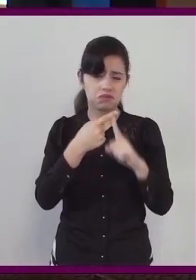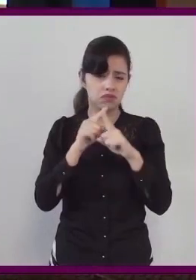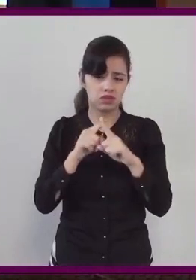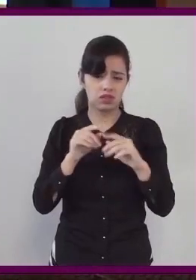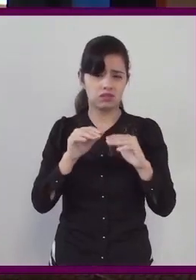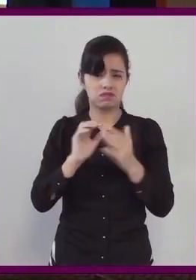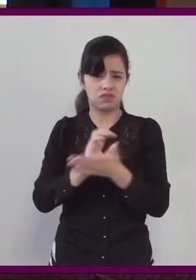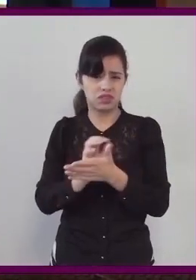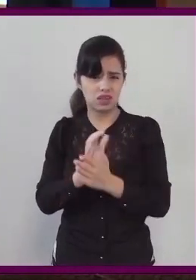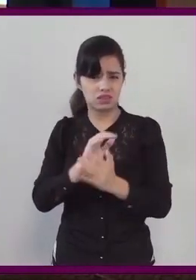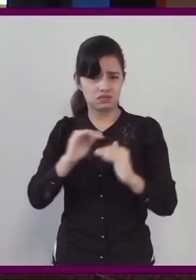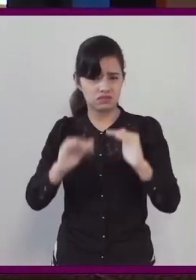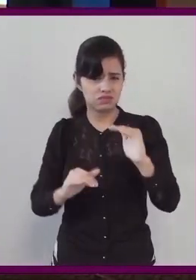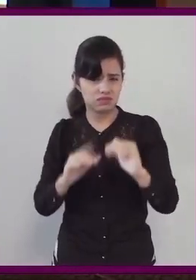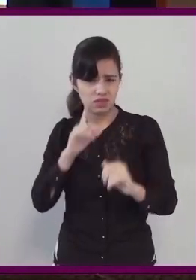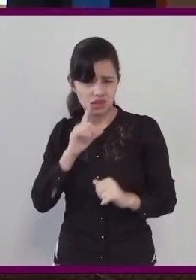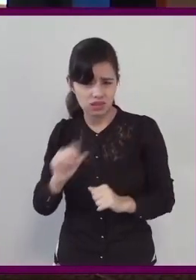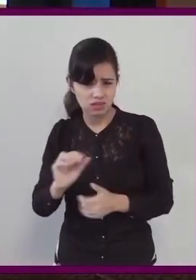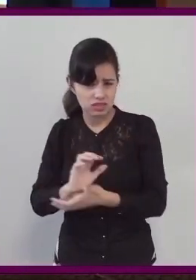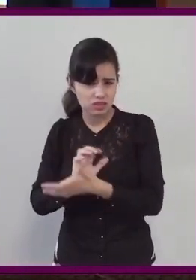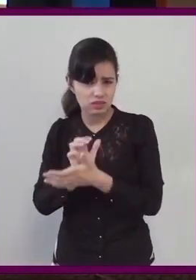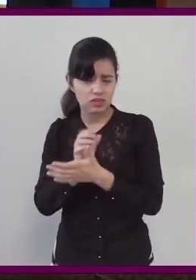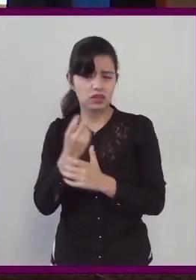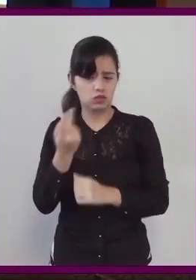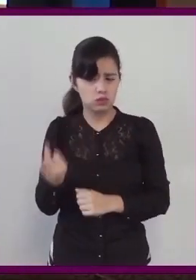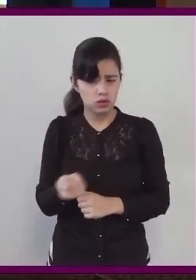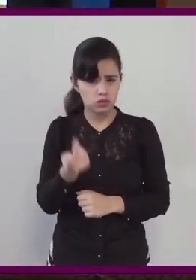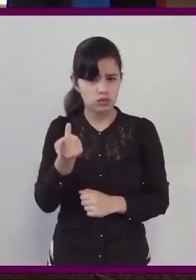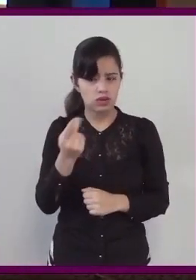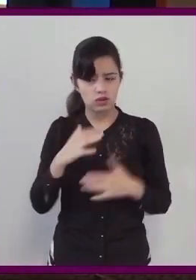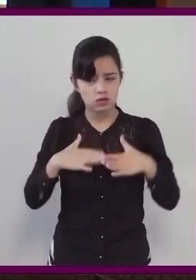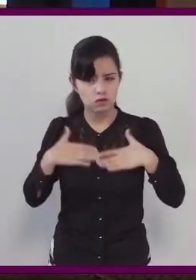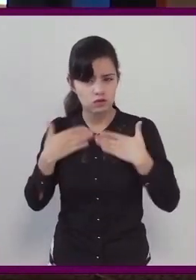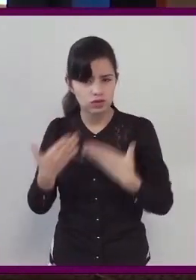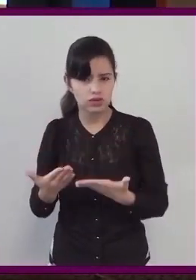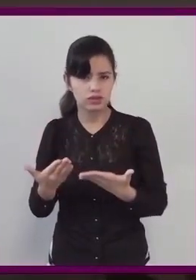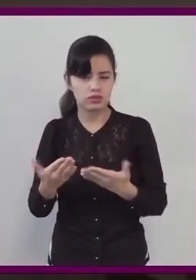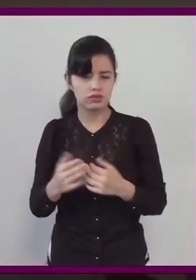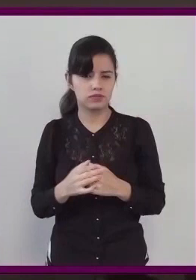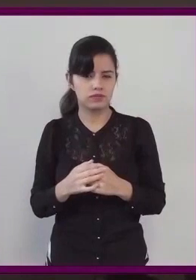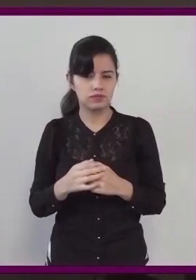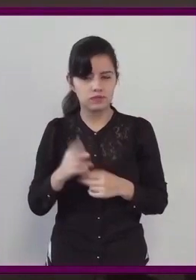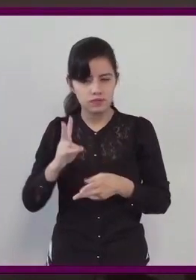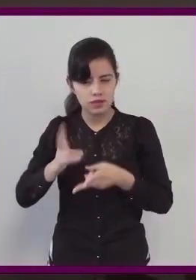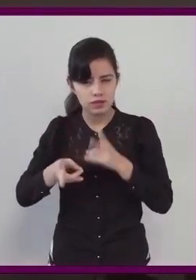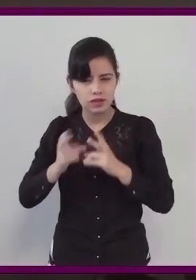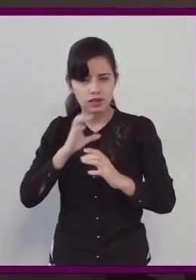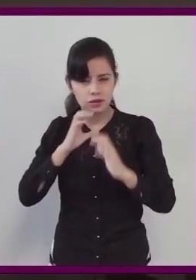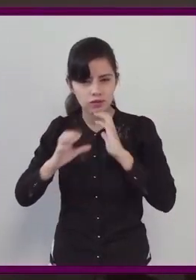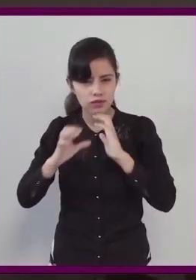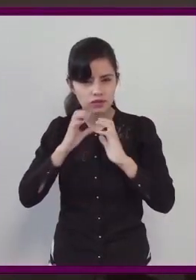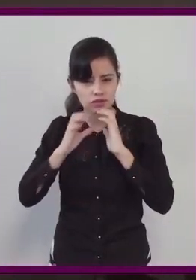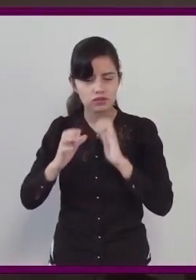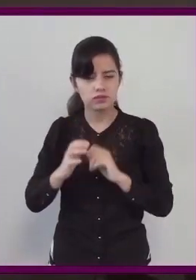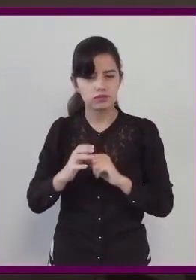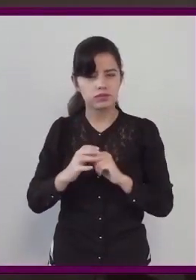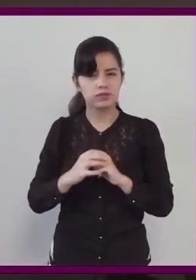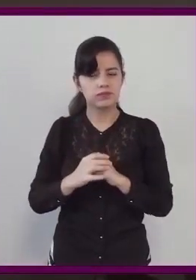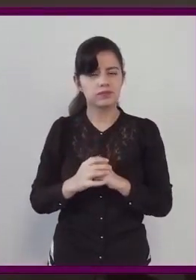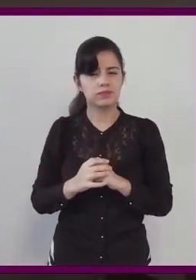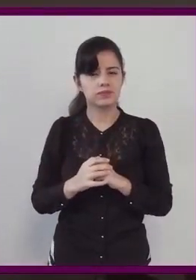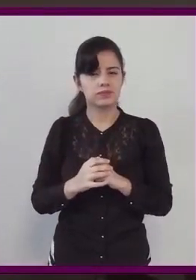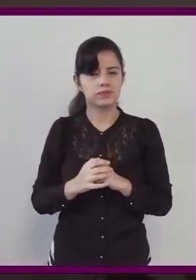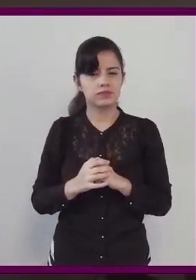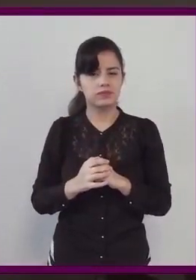Para que entonces sea dentro del contexto de relaciones de confianza, en donde podamos